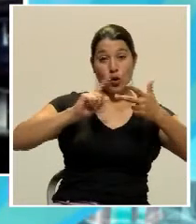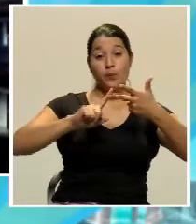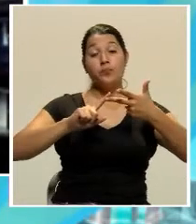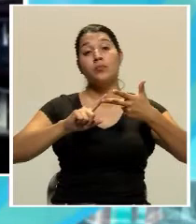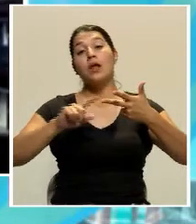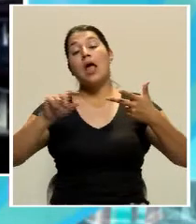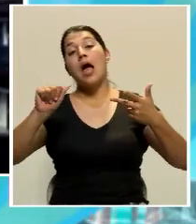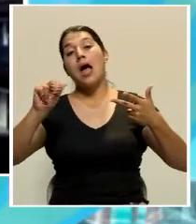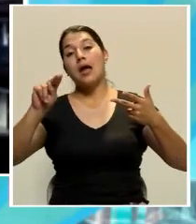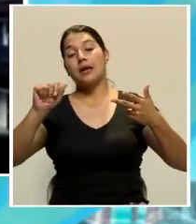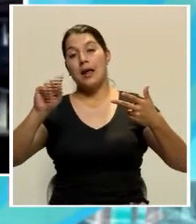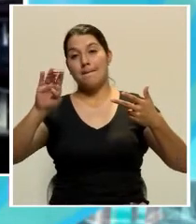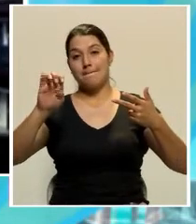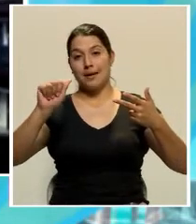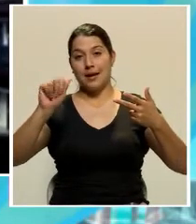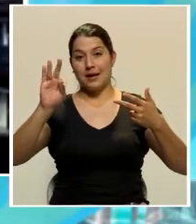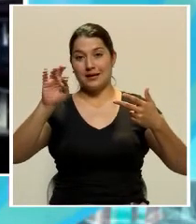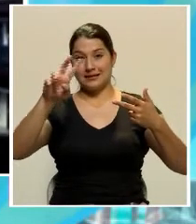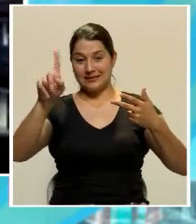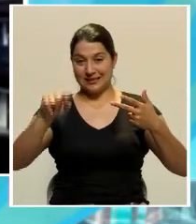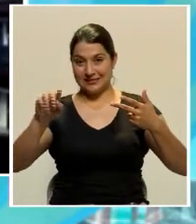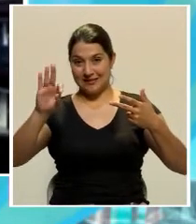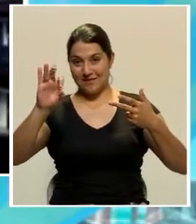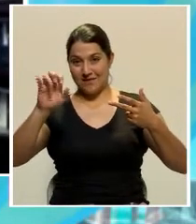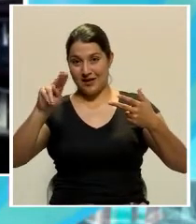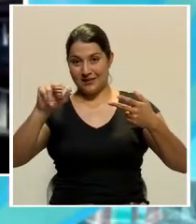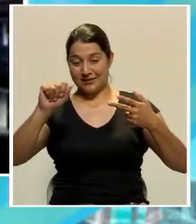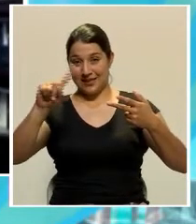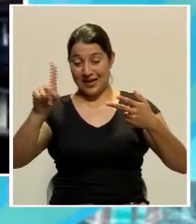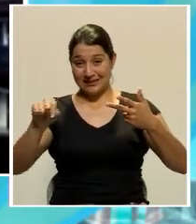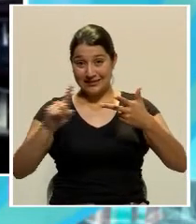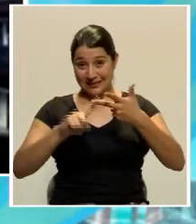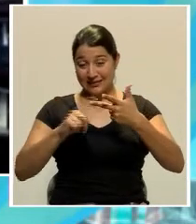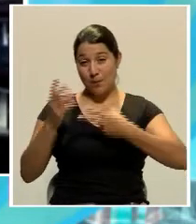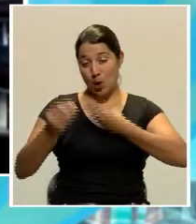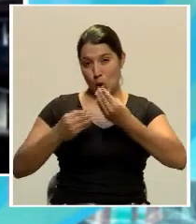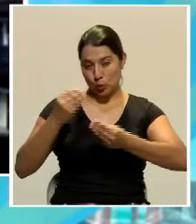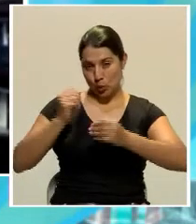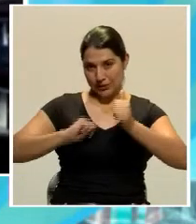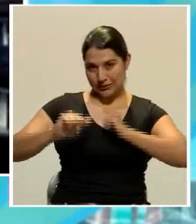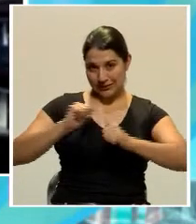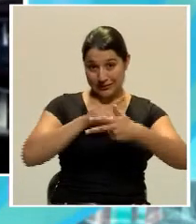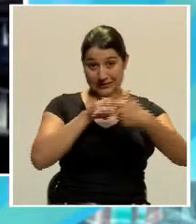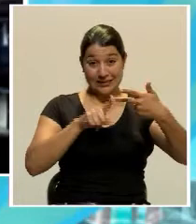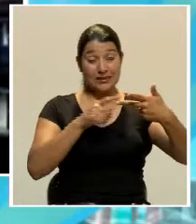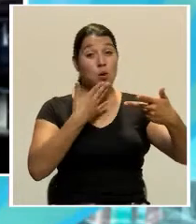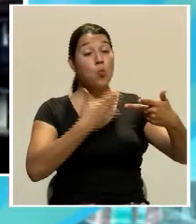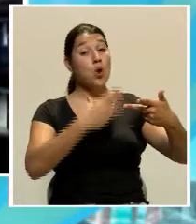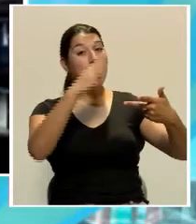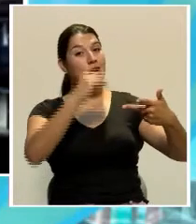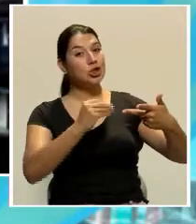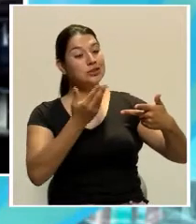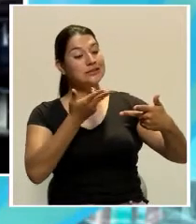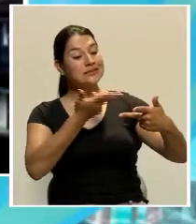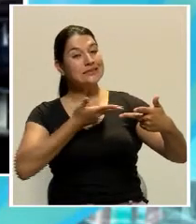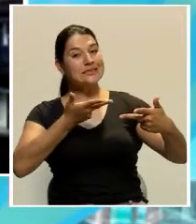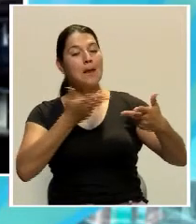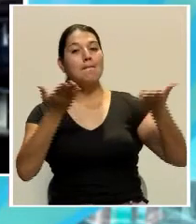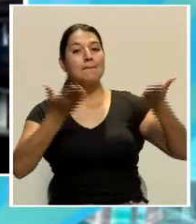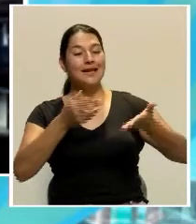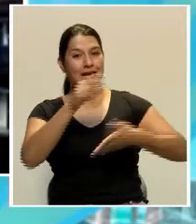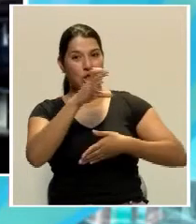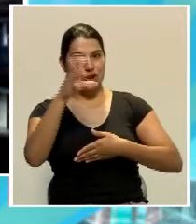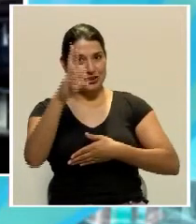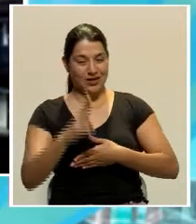Ana Beatriz Fernández. Buenas noches a las tres, muy bienvenidas al set de Costa Rica